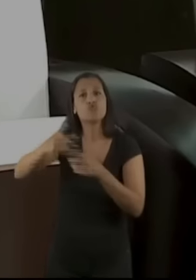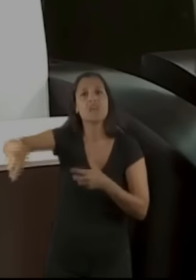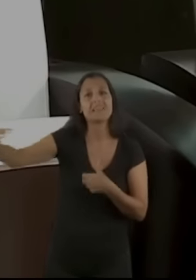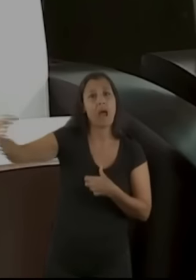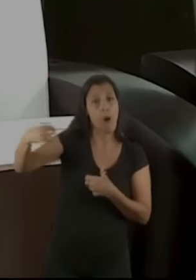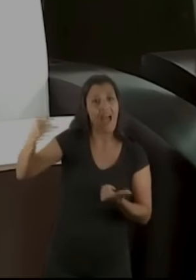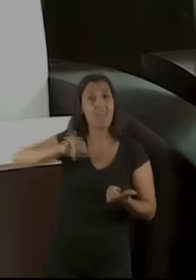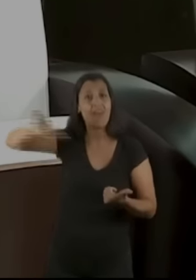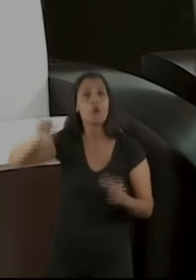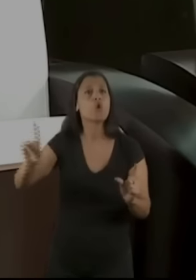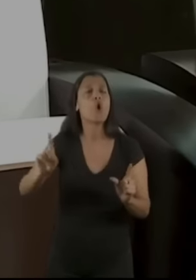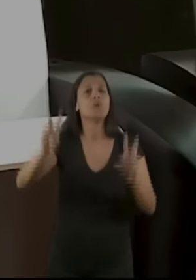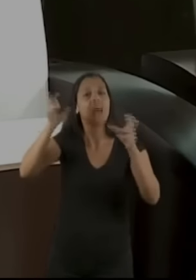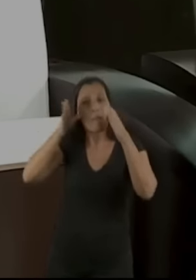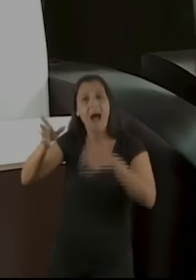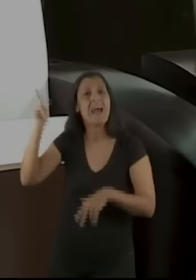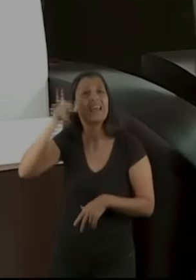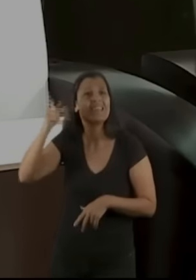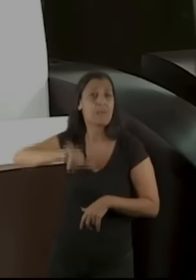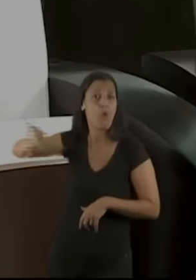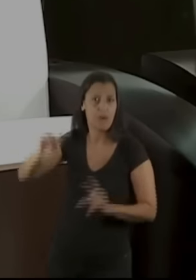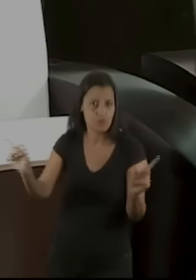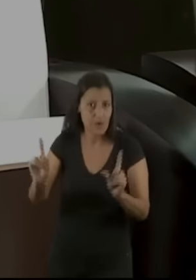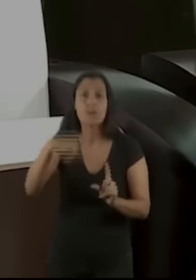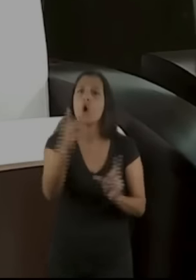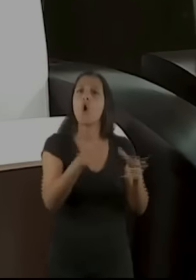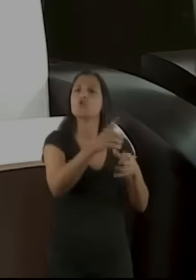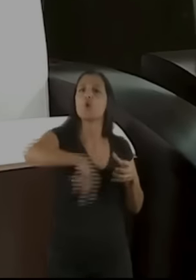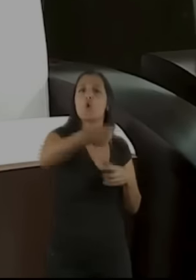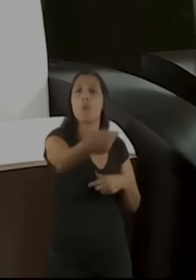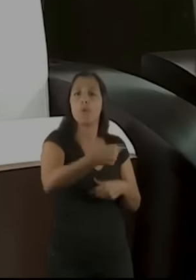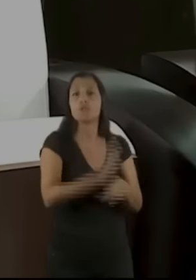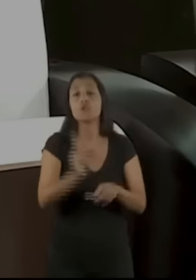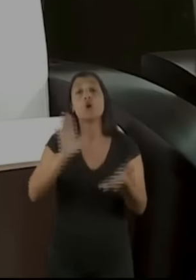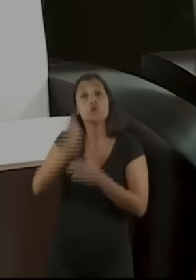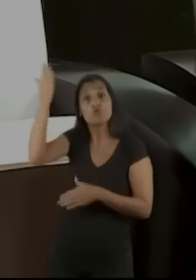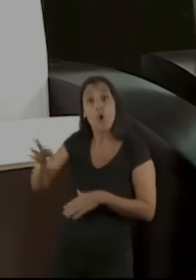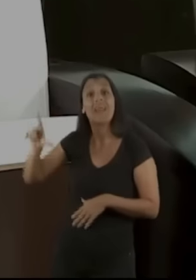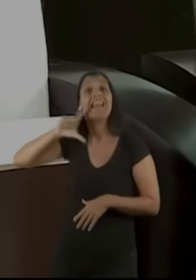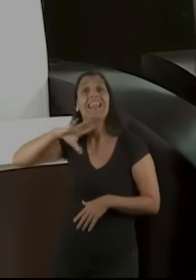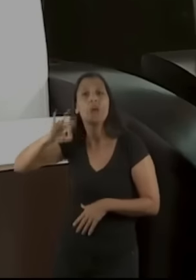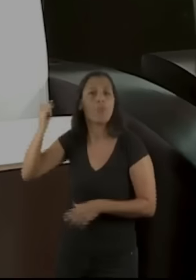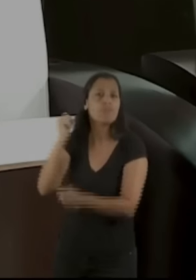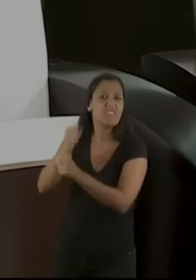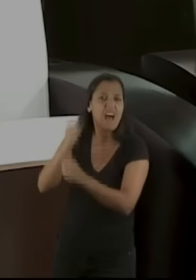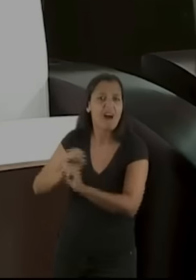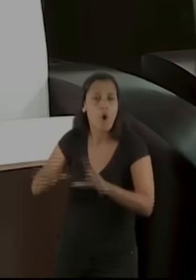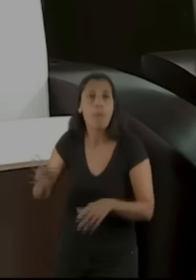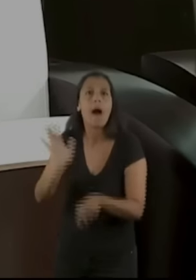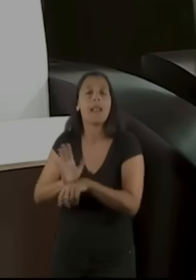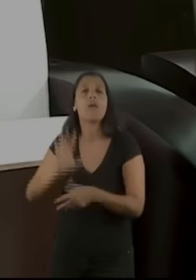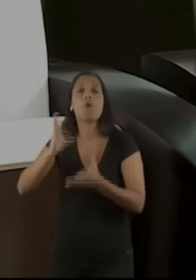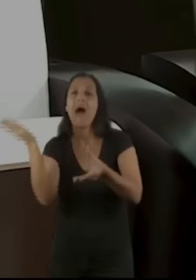estoy hablando del quichis moo respecto a eh el trabajo del Juez lijo en algunos casos denuncias por cajono de